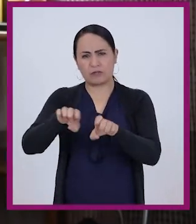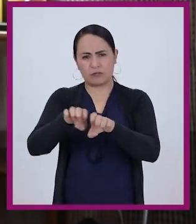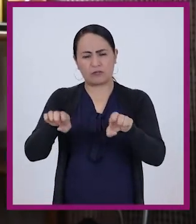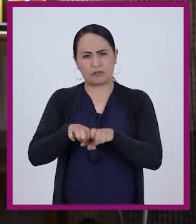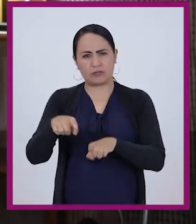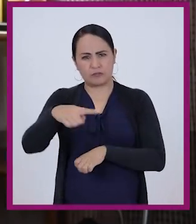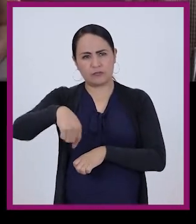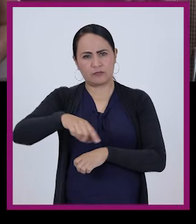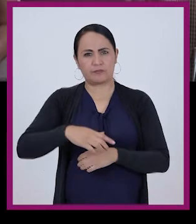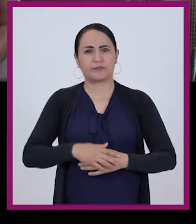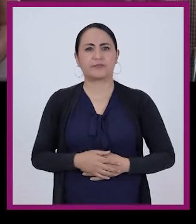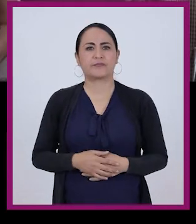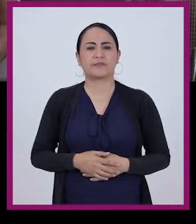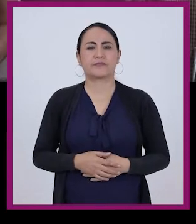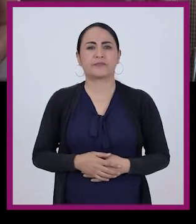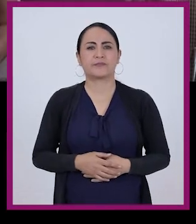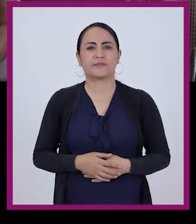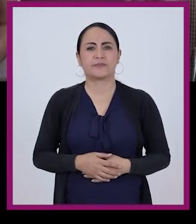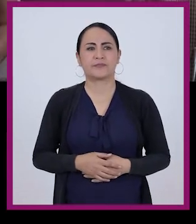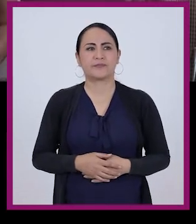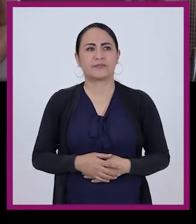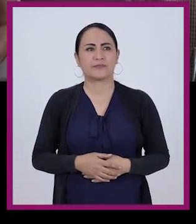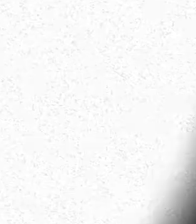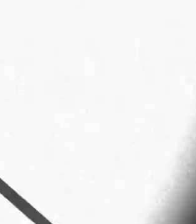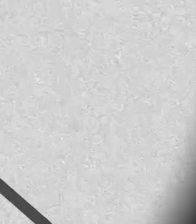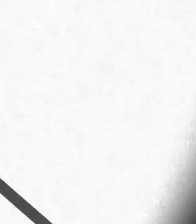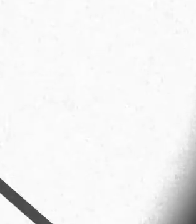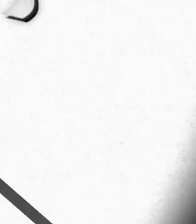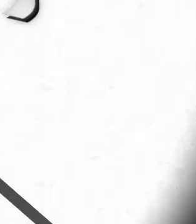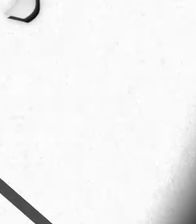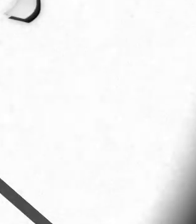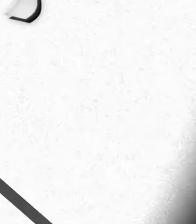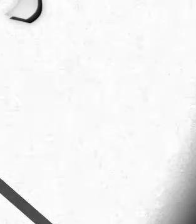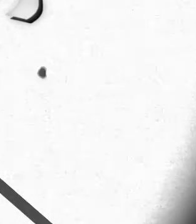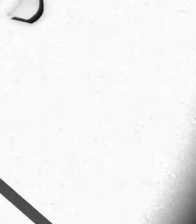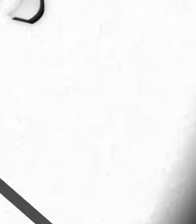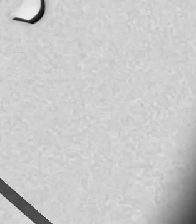los amics. Bueno, eso sí.